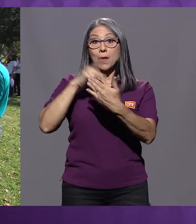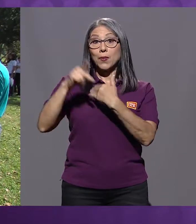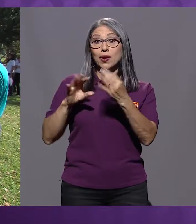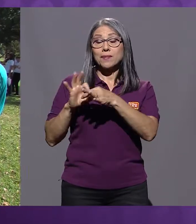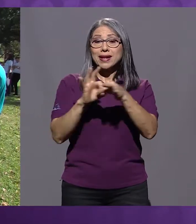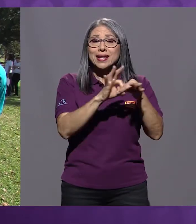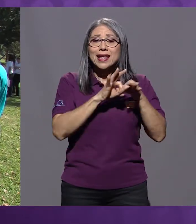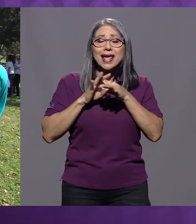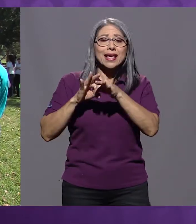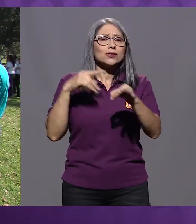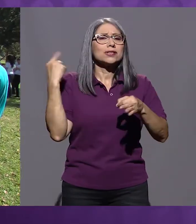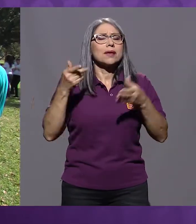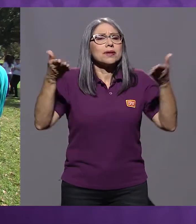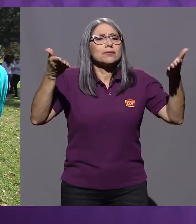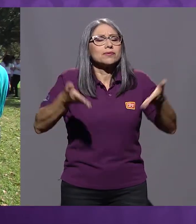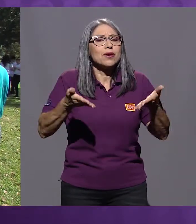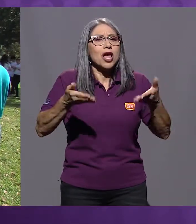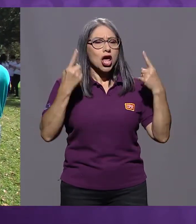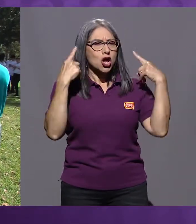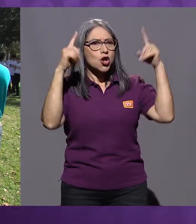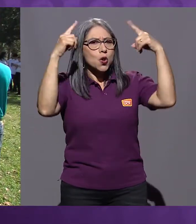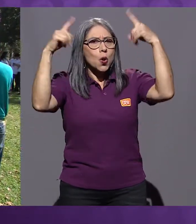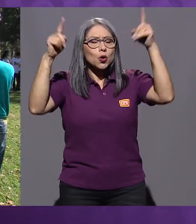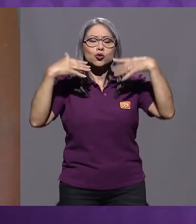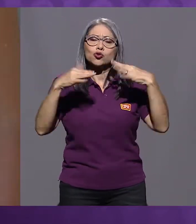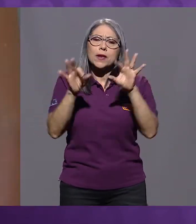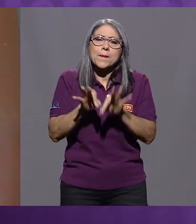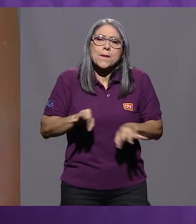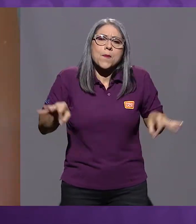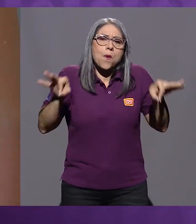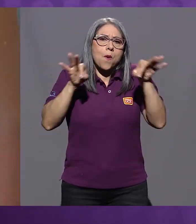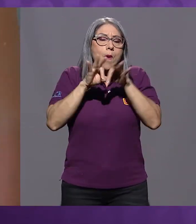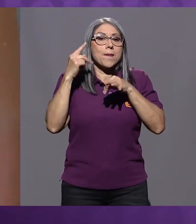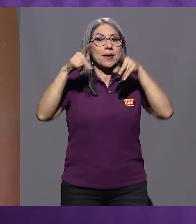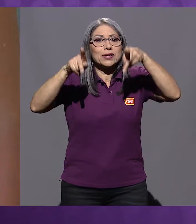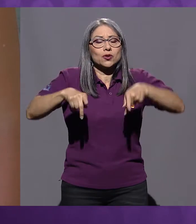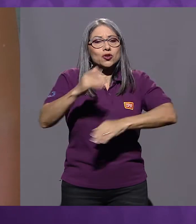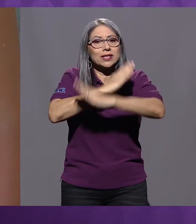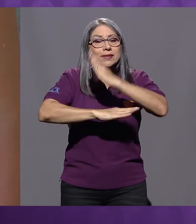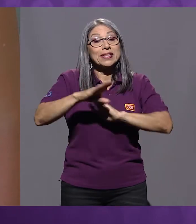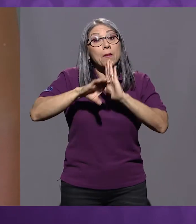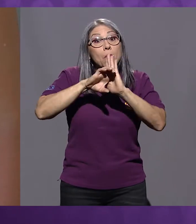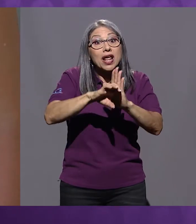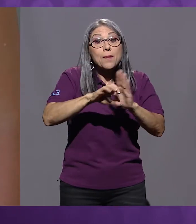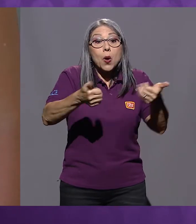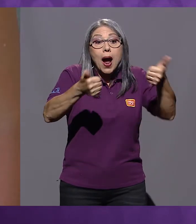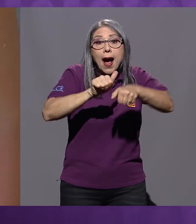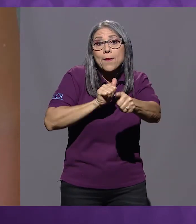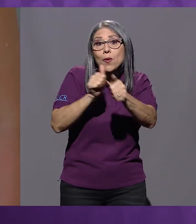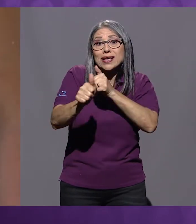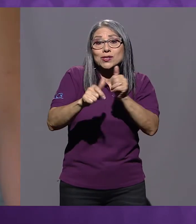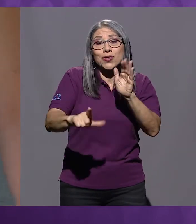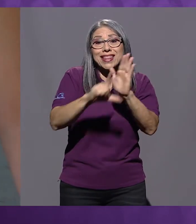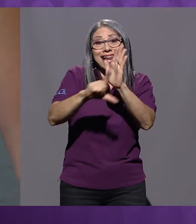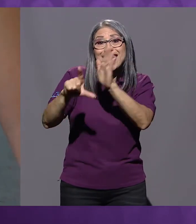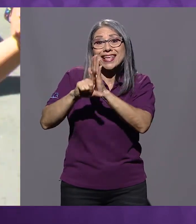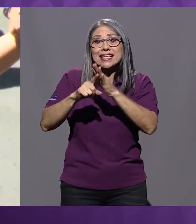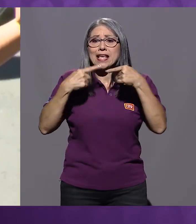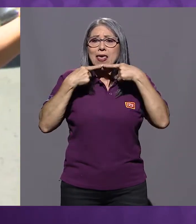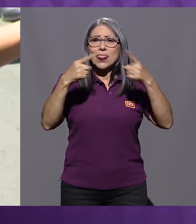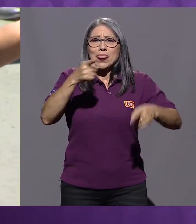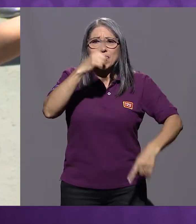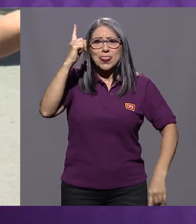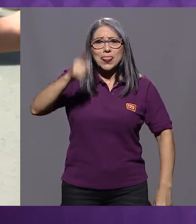Nexos ha estado presente en conquistas históricas para la población con discapacidad, como la aprobación de leyes, decretos y reglamentos